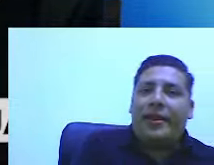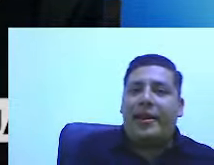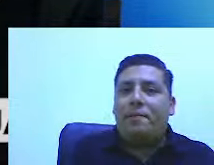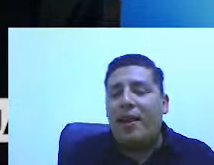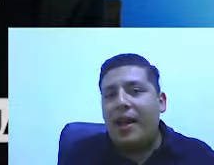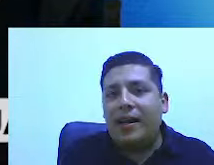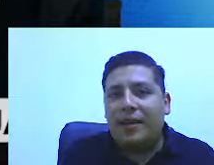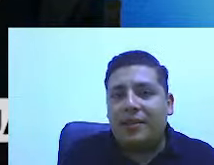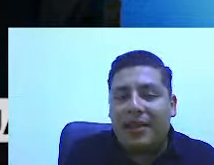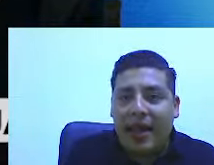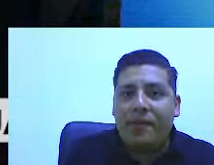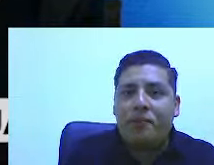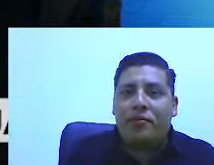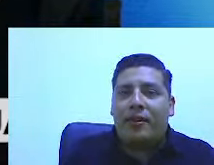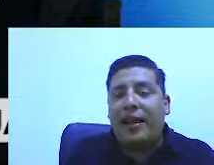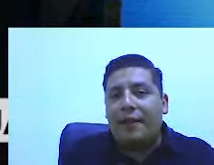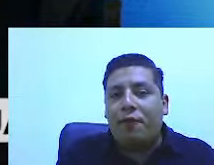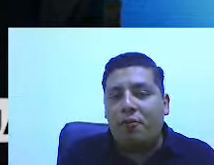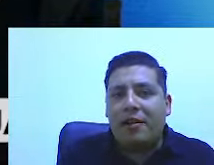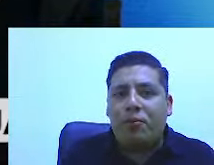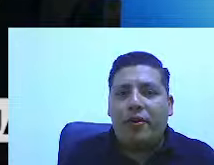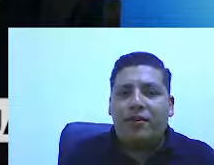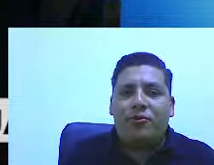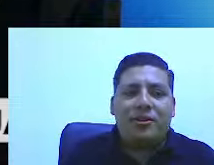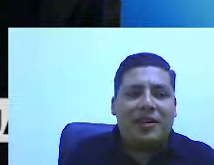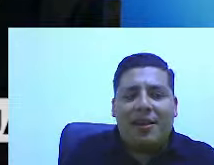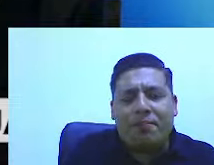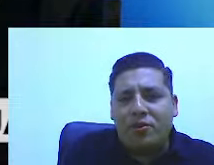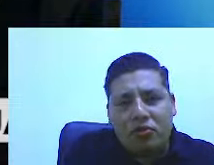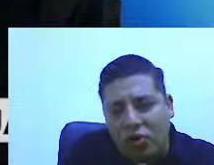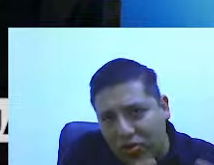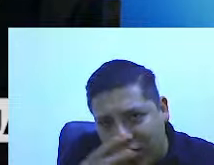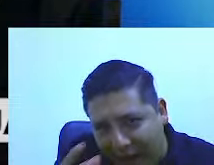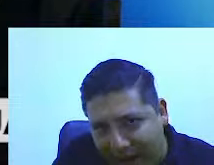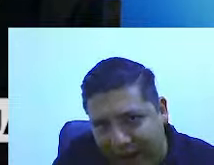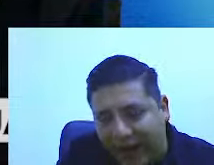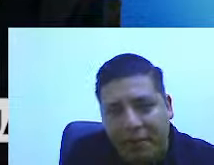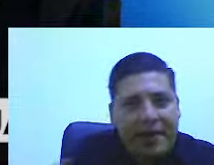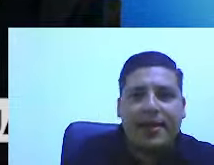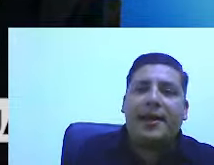frenar el Plan C, la reforma al Poder Judicial, pues